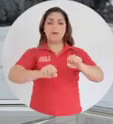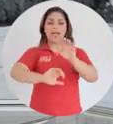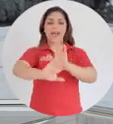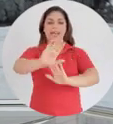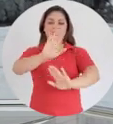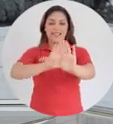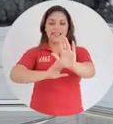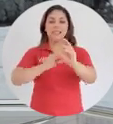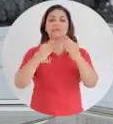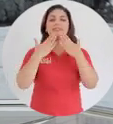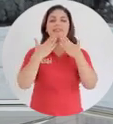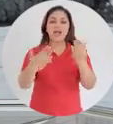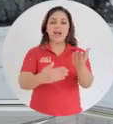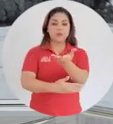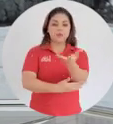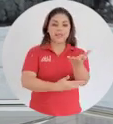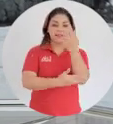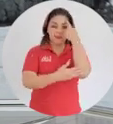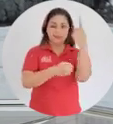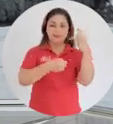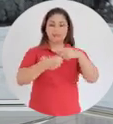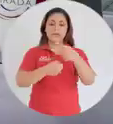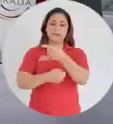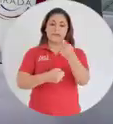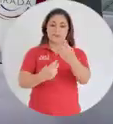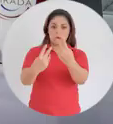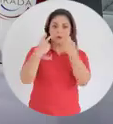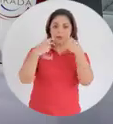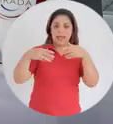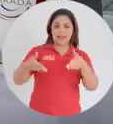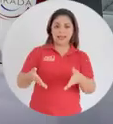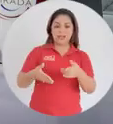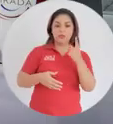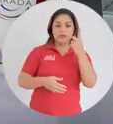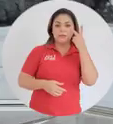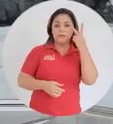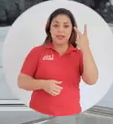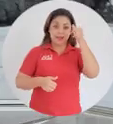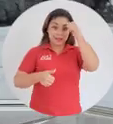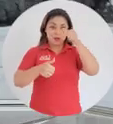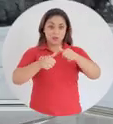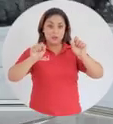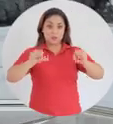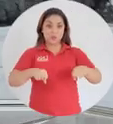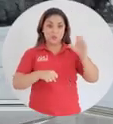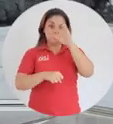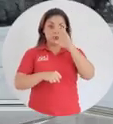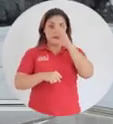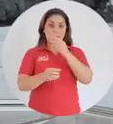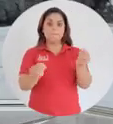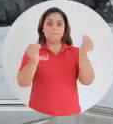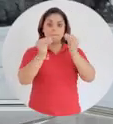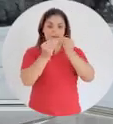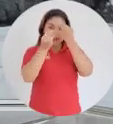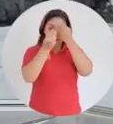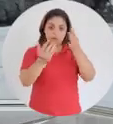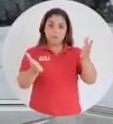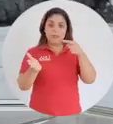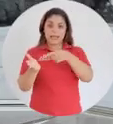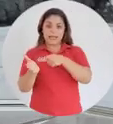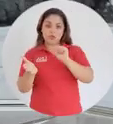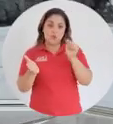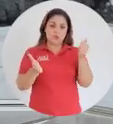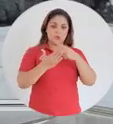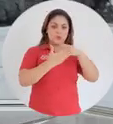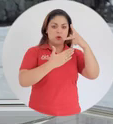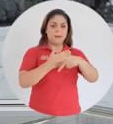adelante. Muchas gracias a ustedes por participar en este tema, a ustedes por acompañarnos una vez más aquí en Una Mirada. Recuerda que puede buscar más información sobre este